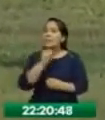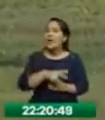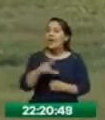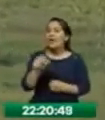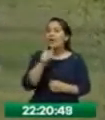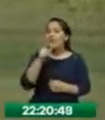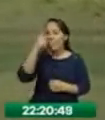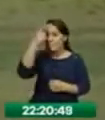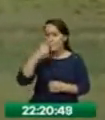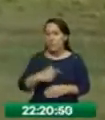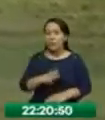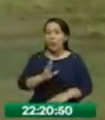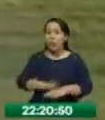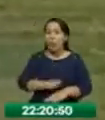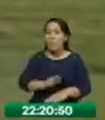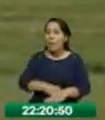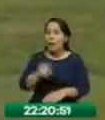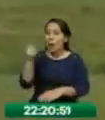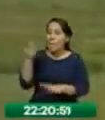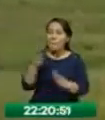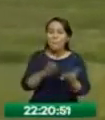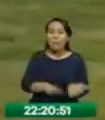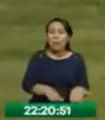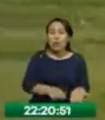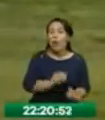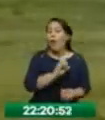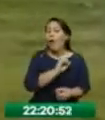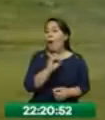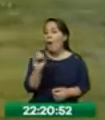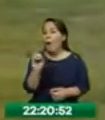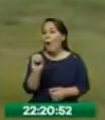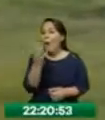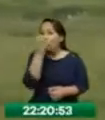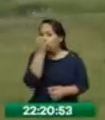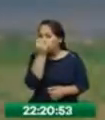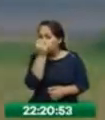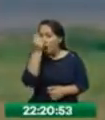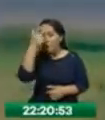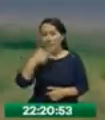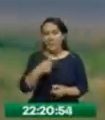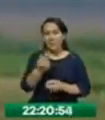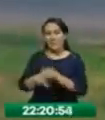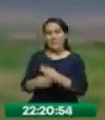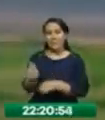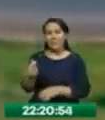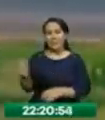caso de homicidio culposo o de trata de personas, informó Charlie Pizarro.